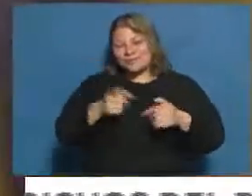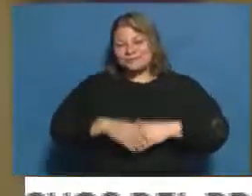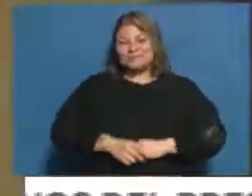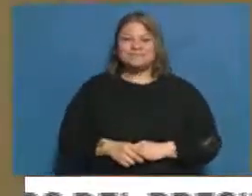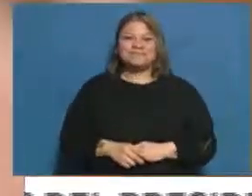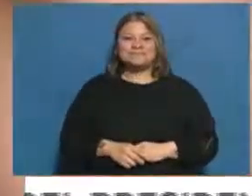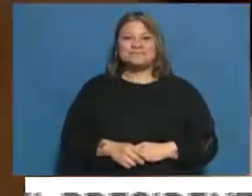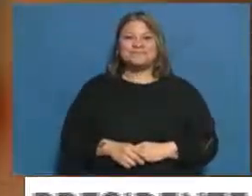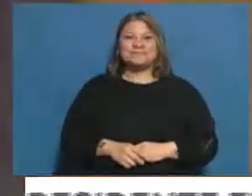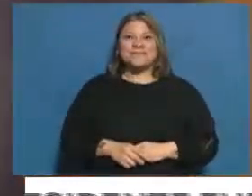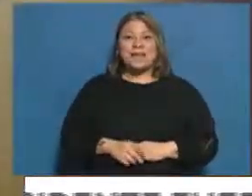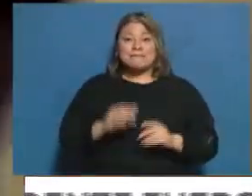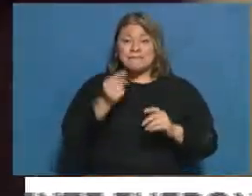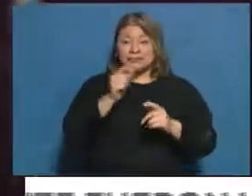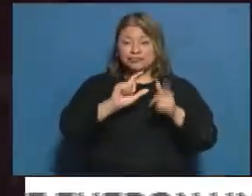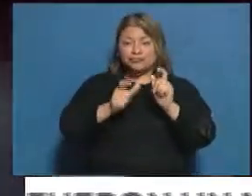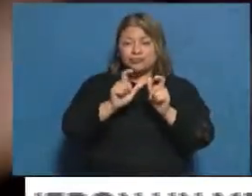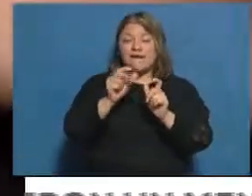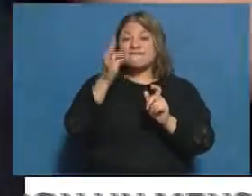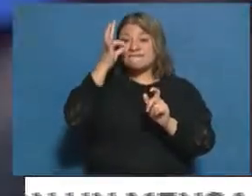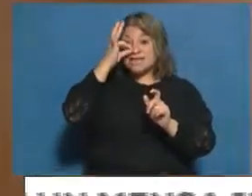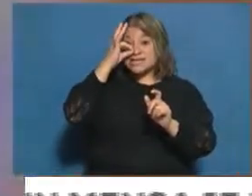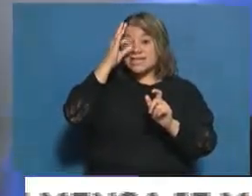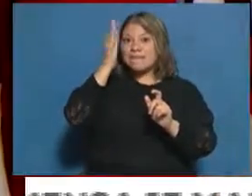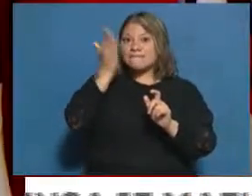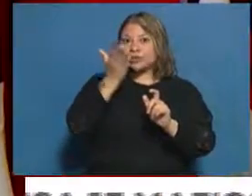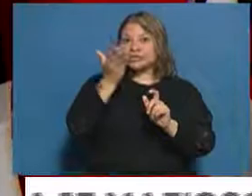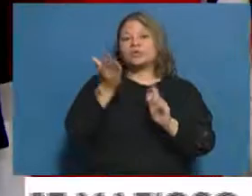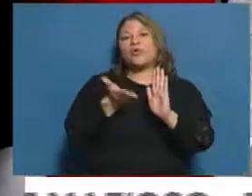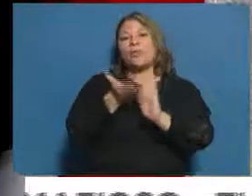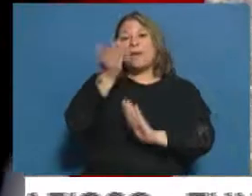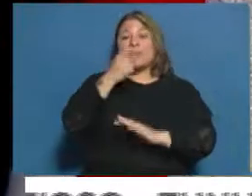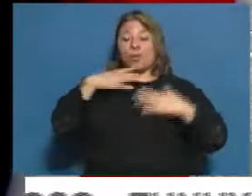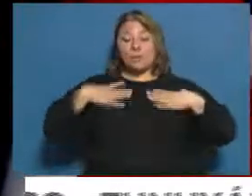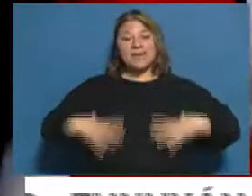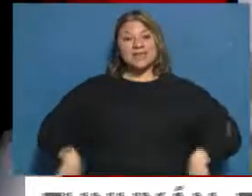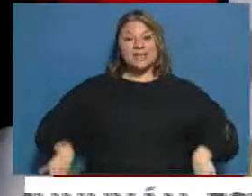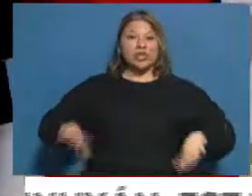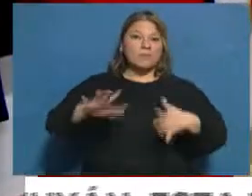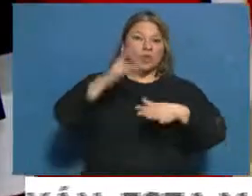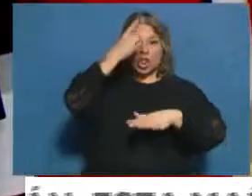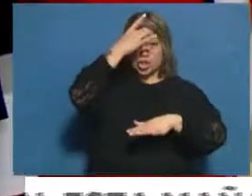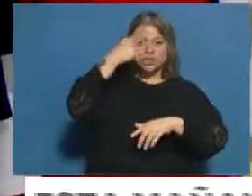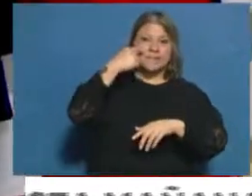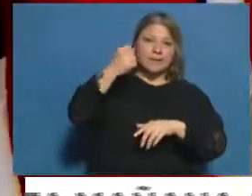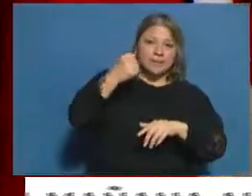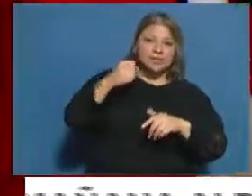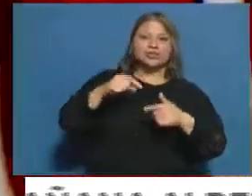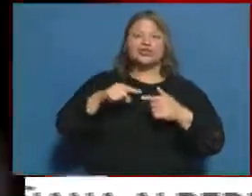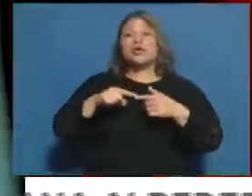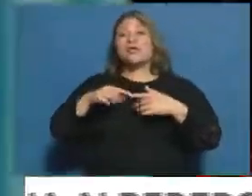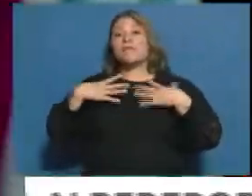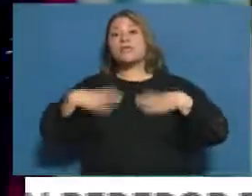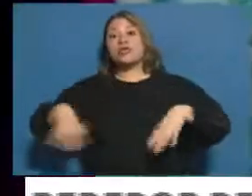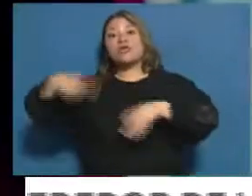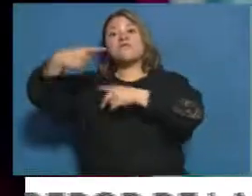La variación de precios supera el 20% de incremento. Por ejemplo, un vestido urbano ronda los 12.000 pesos, mientras que los de fiesta